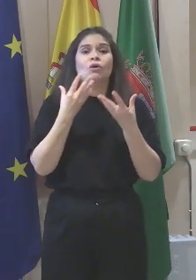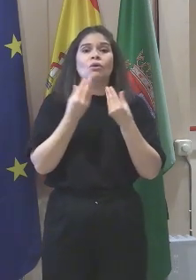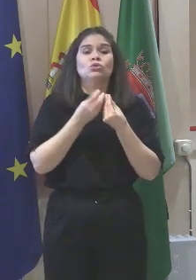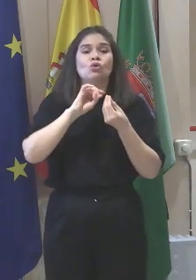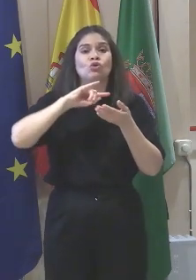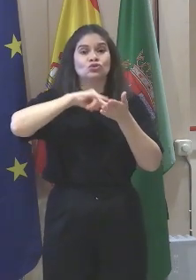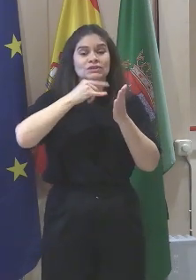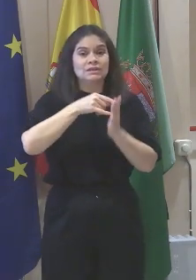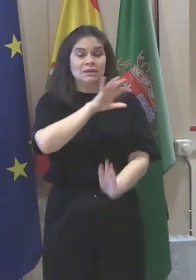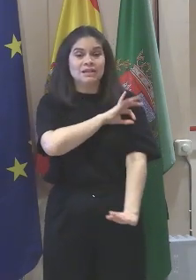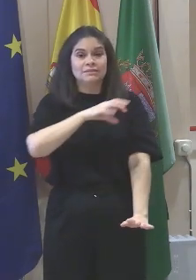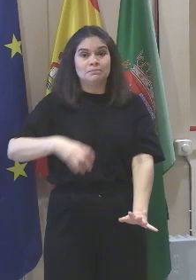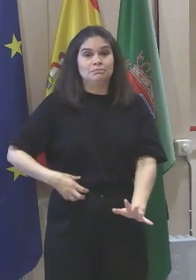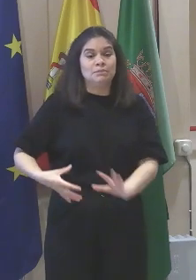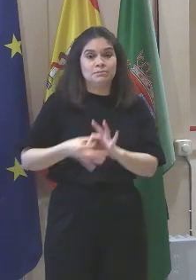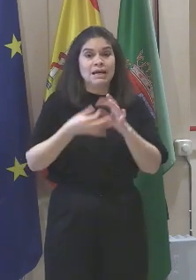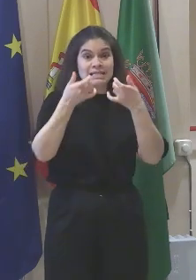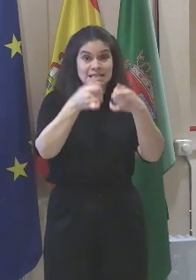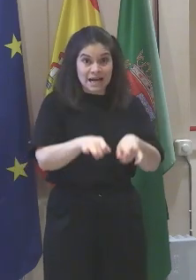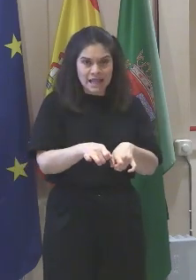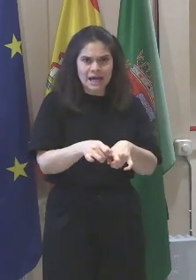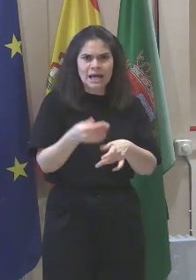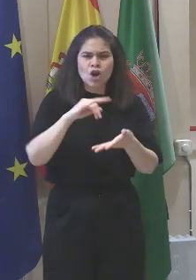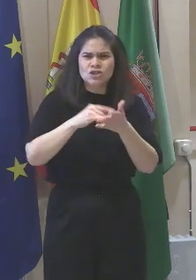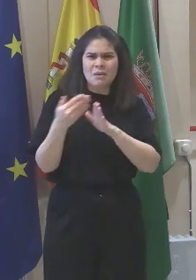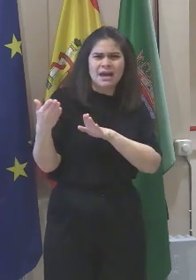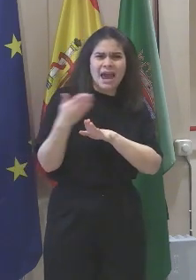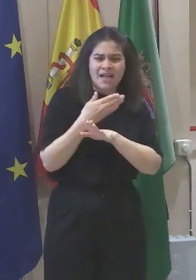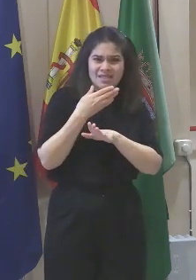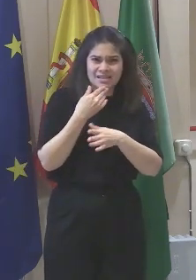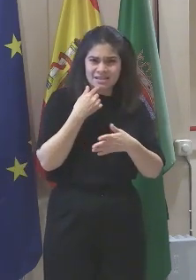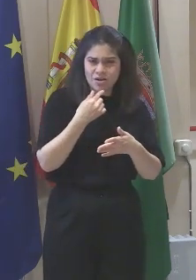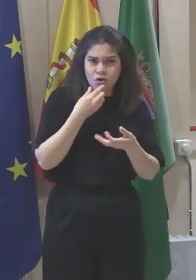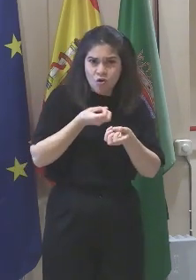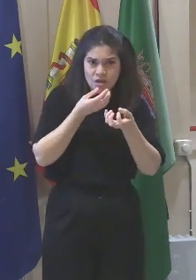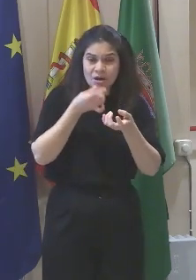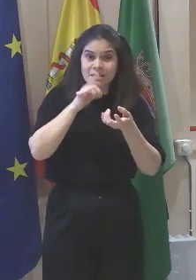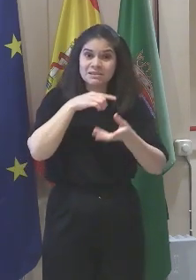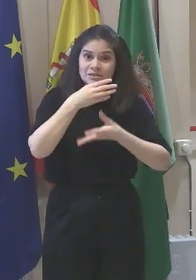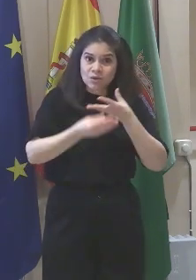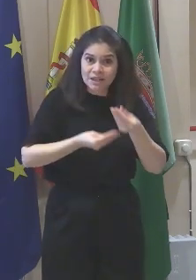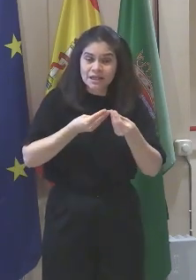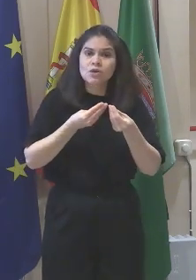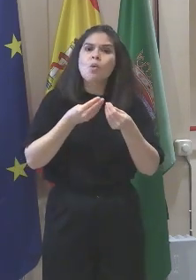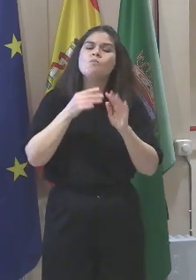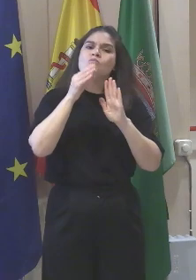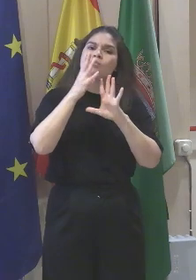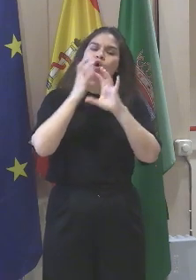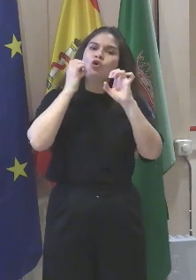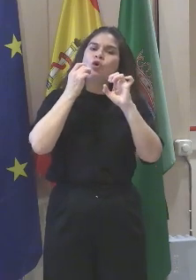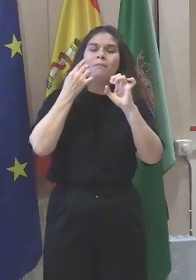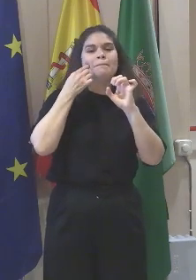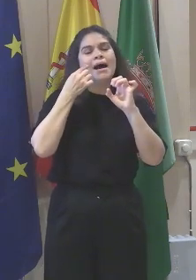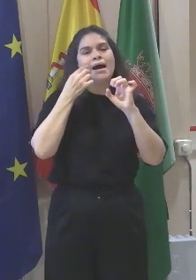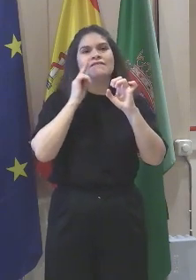asa cerrada, sistemas automatizados de insulina que antes hablábamos, pues también se está utilizando en un protocolo para ver si